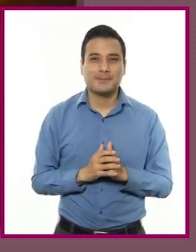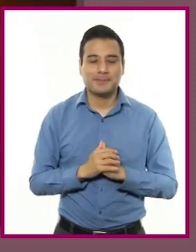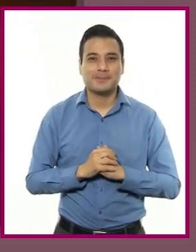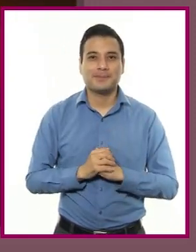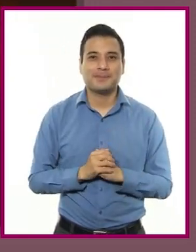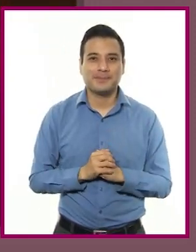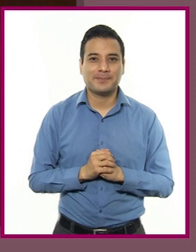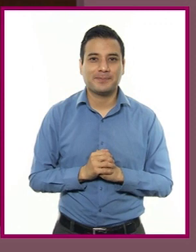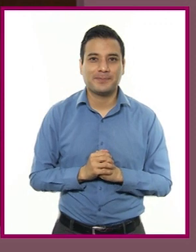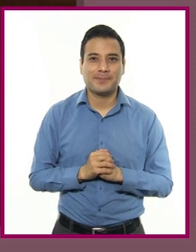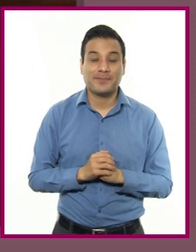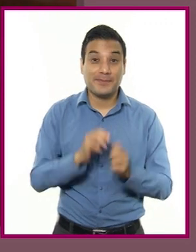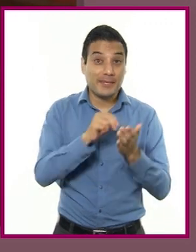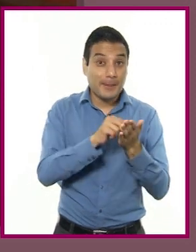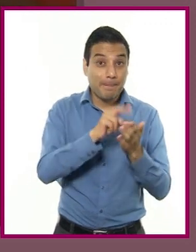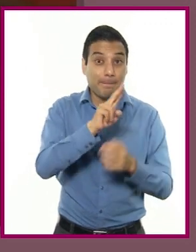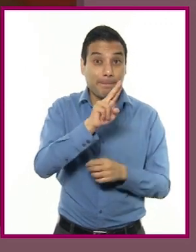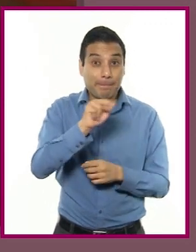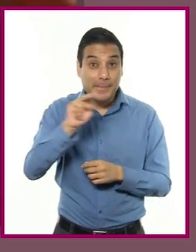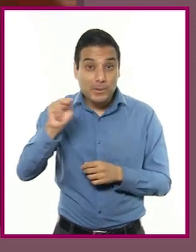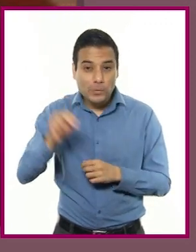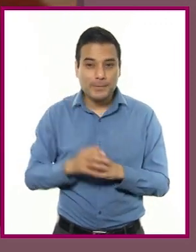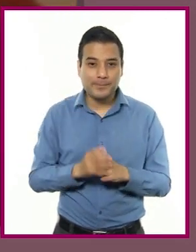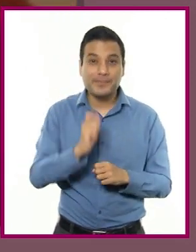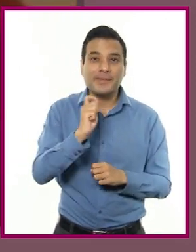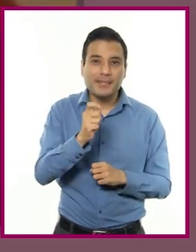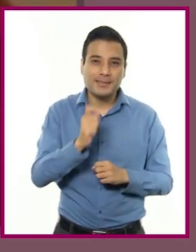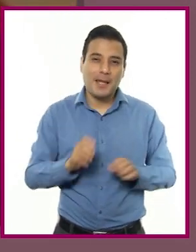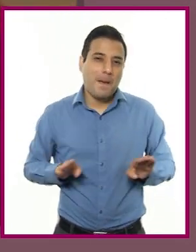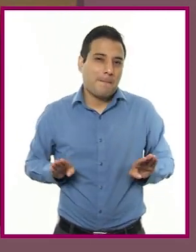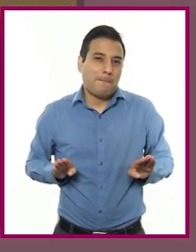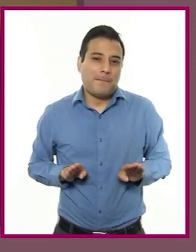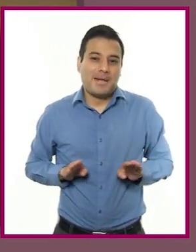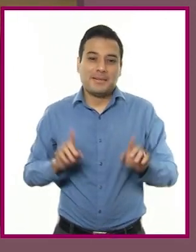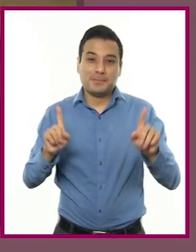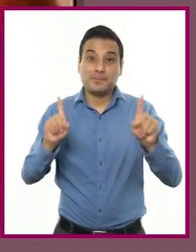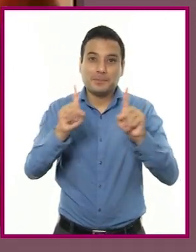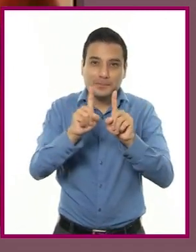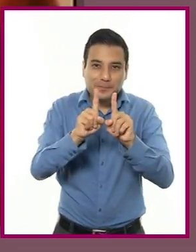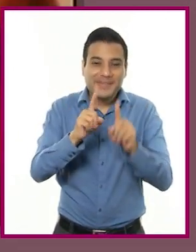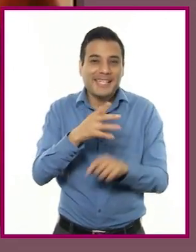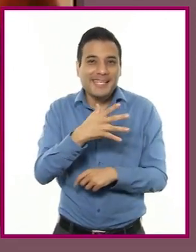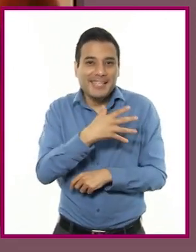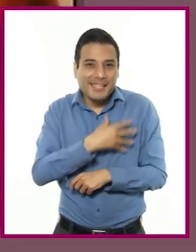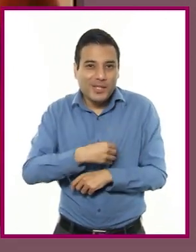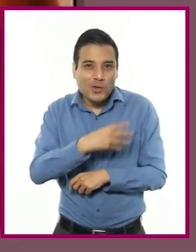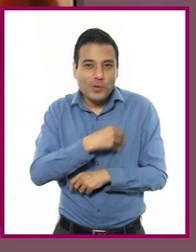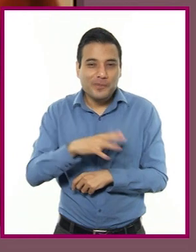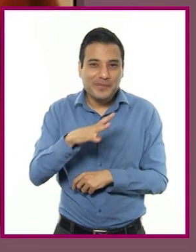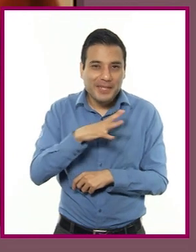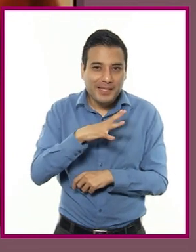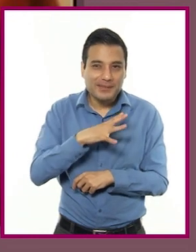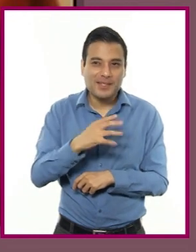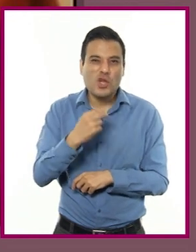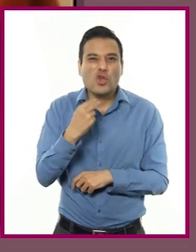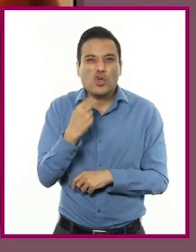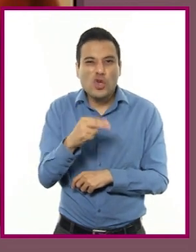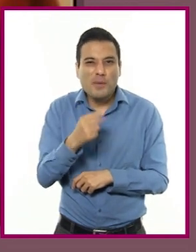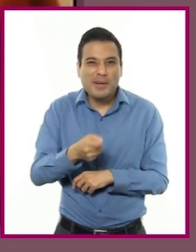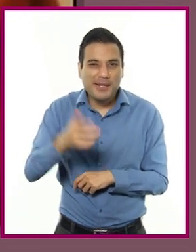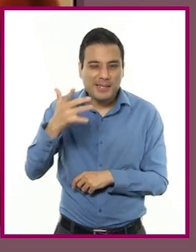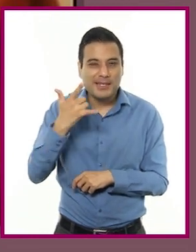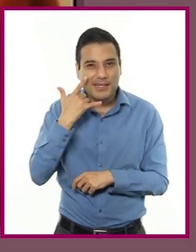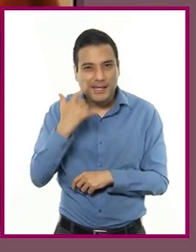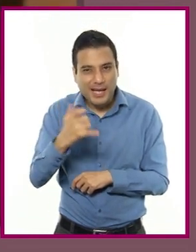Cada pintura representa una pareja de diferente origen y su pequeño vástago, que recibía a veces epítetos curiosos